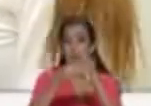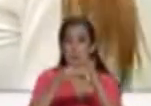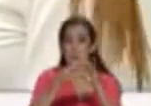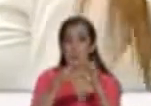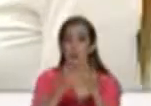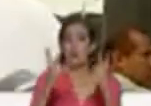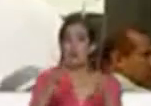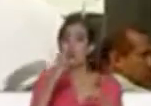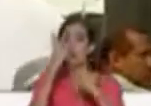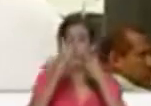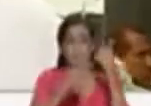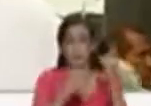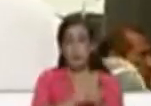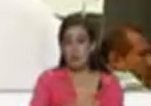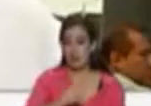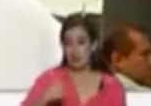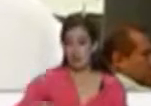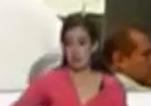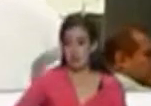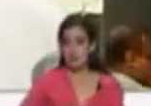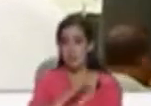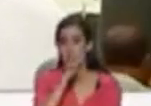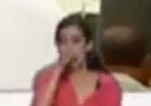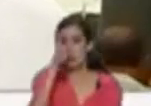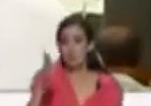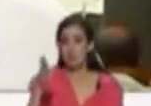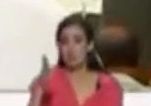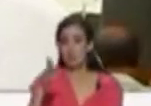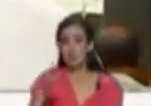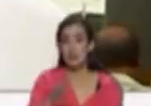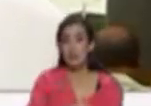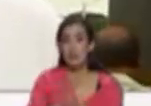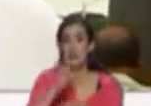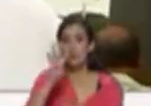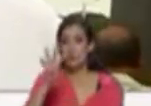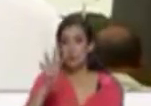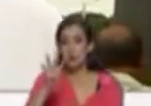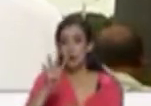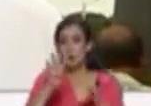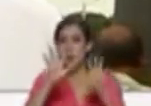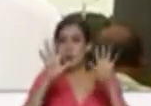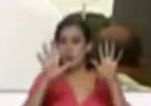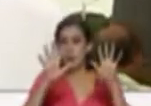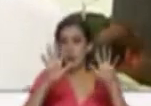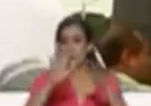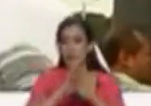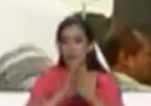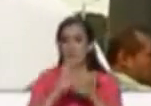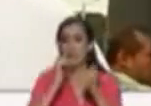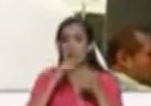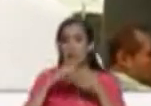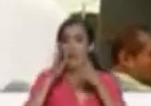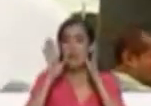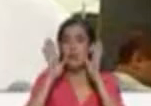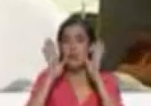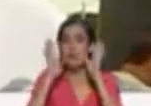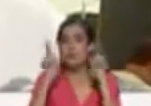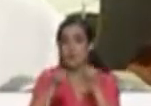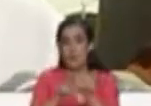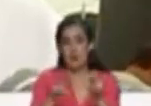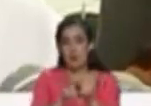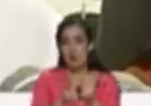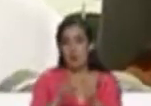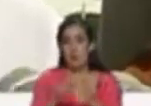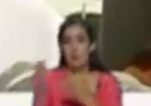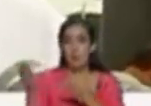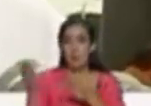China. El 9 y 10 de diciembre estamos viajando a China. Está confirmada una visita del señor presidente de la República a China, en donde también tenemos